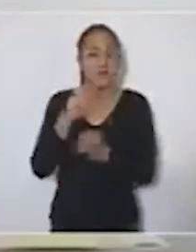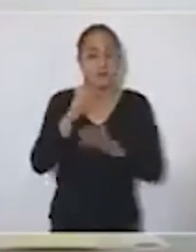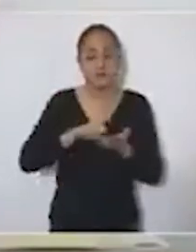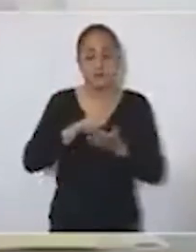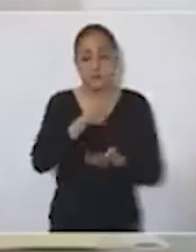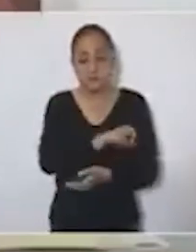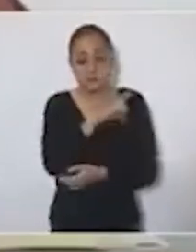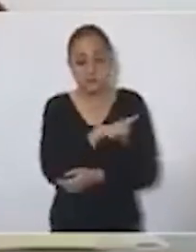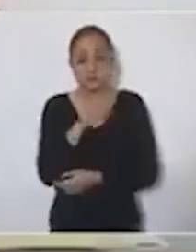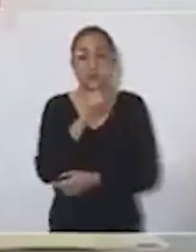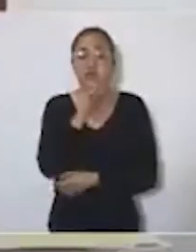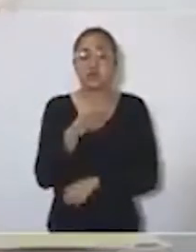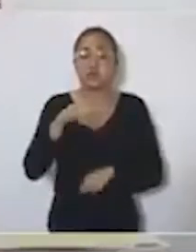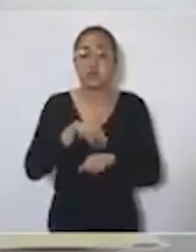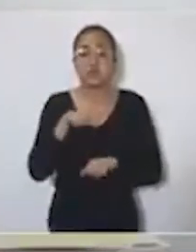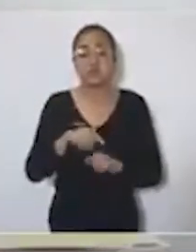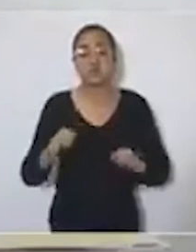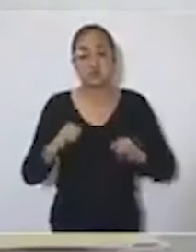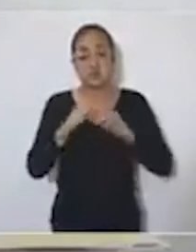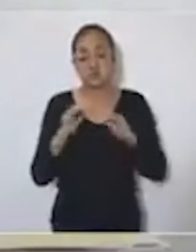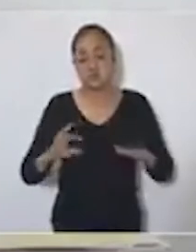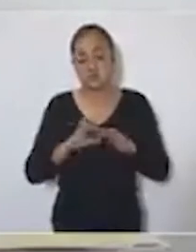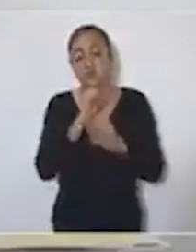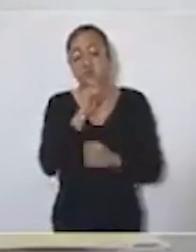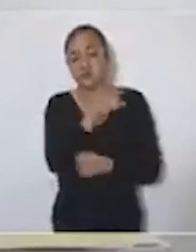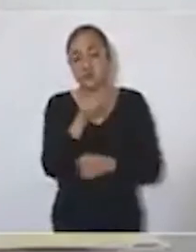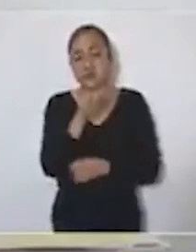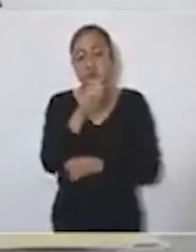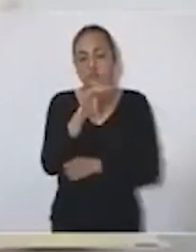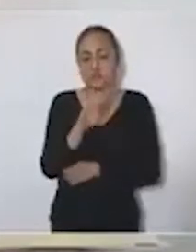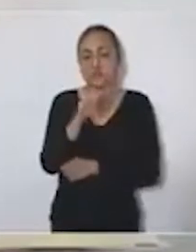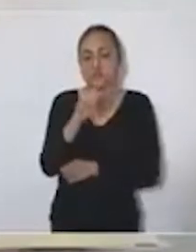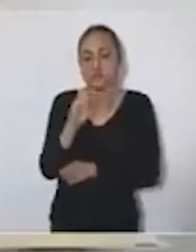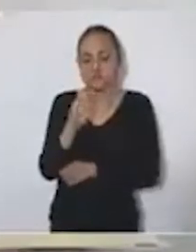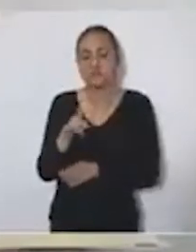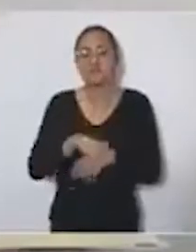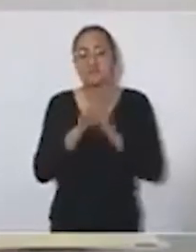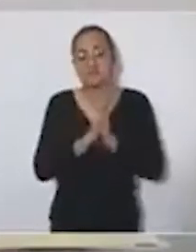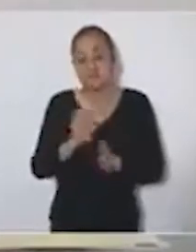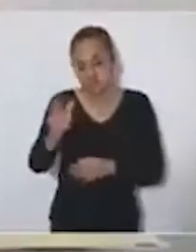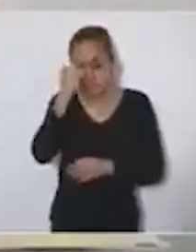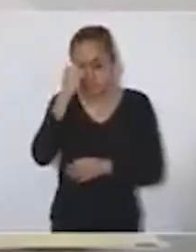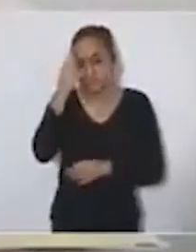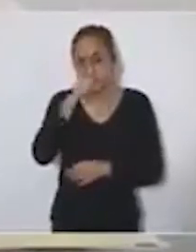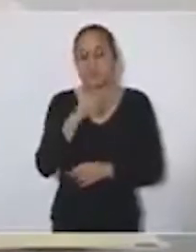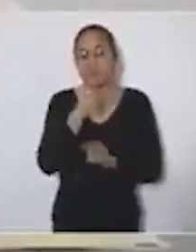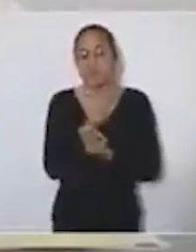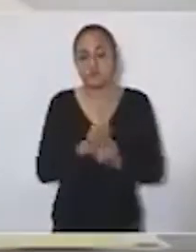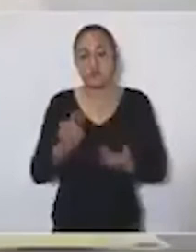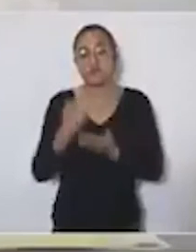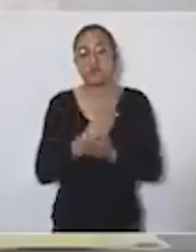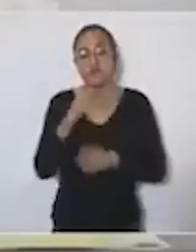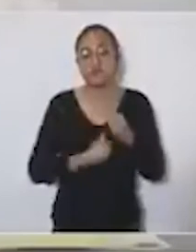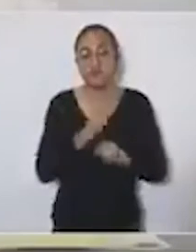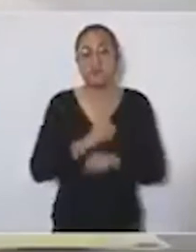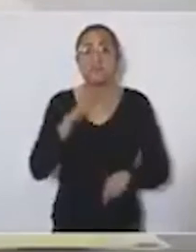salud, incluyendo también de las instituciones hermanas, IMSS, ISSSTE, ISTEP. Recordarles que es para menores de 5 años,